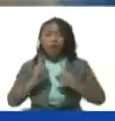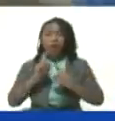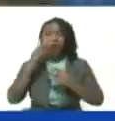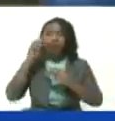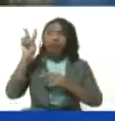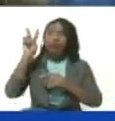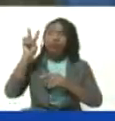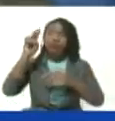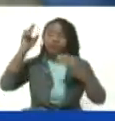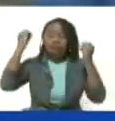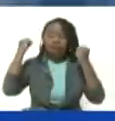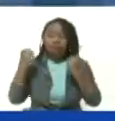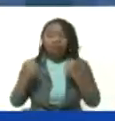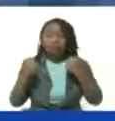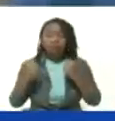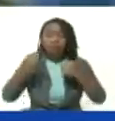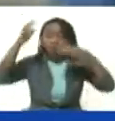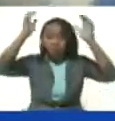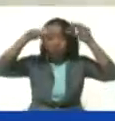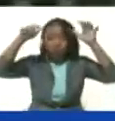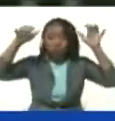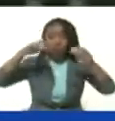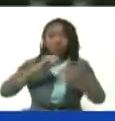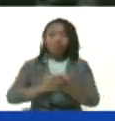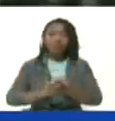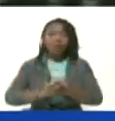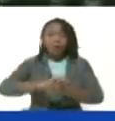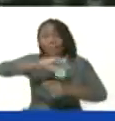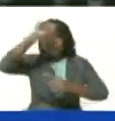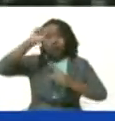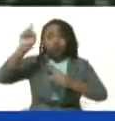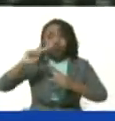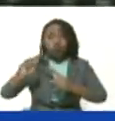Palo de agua que nos cayó. Con